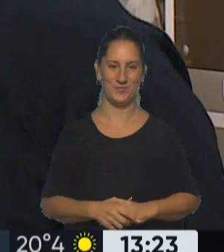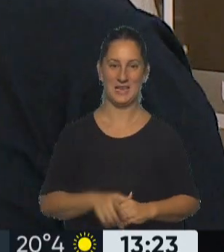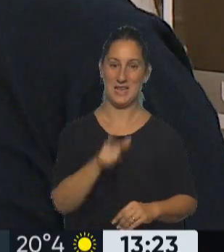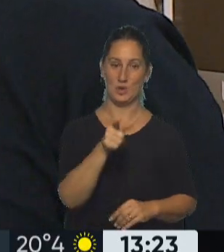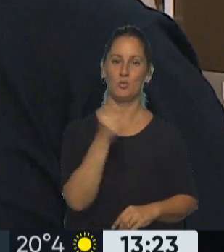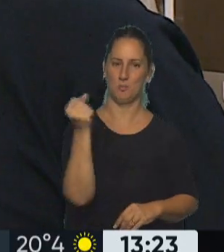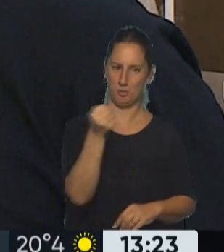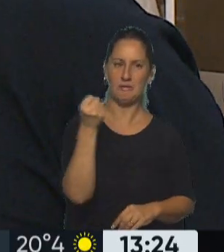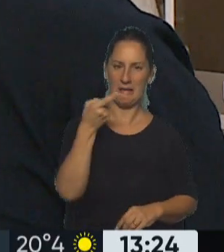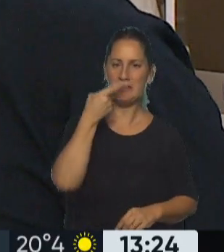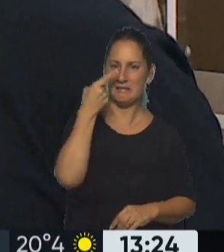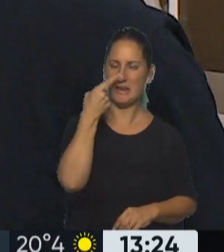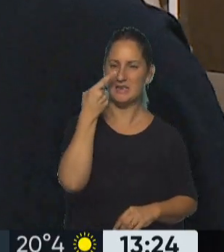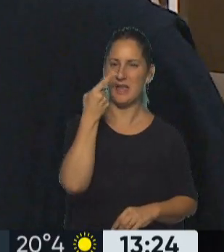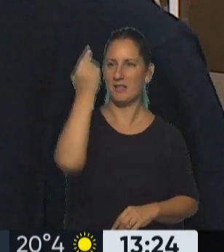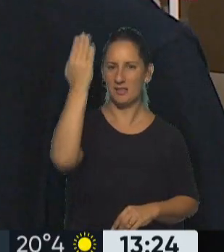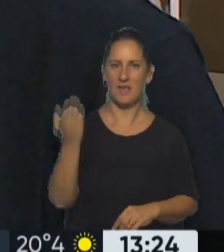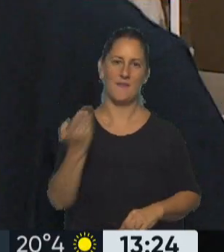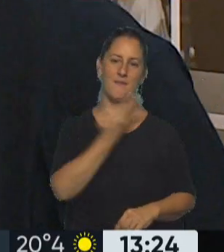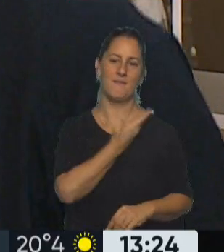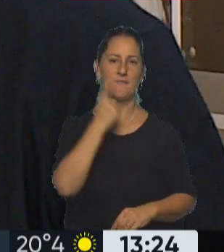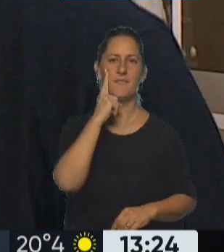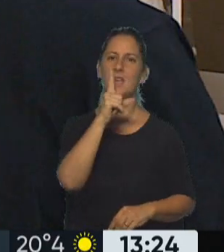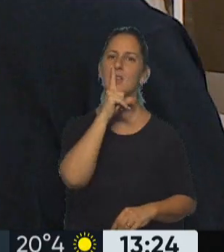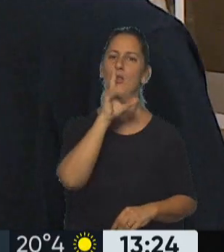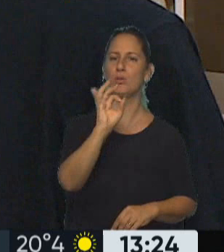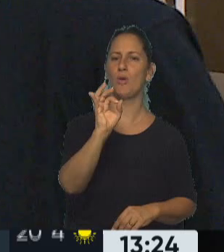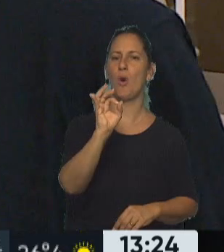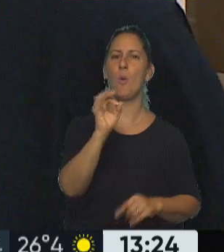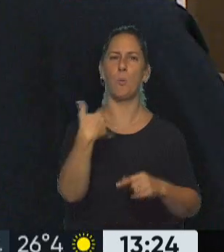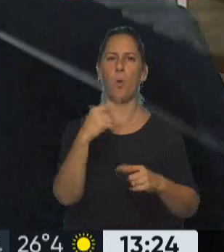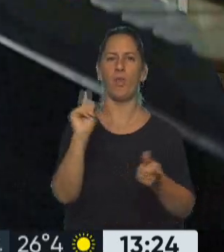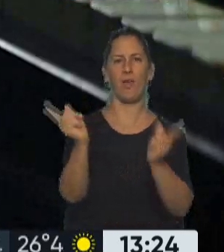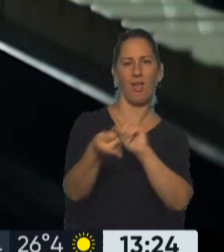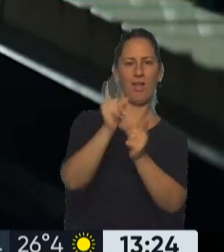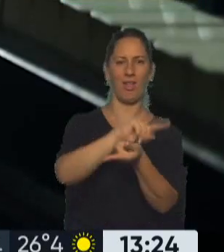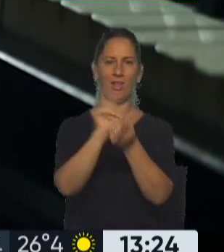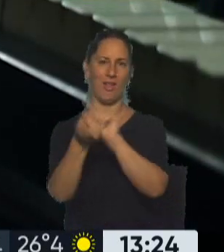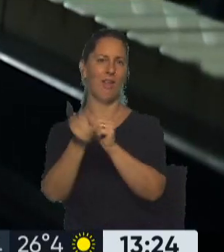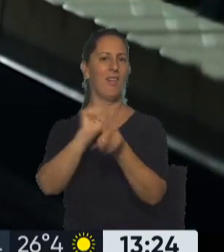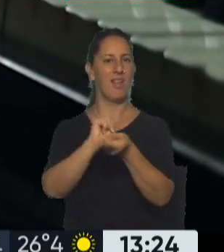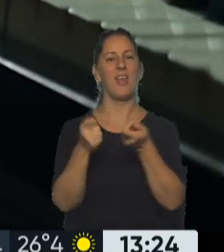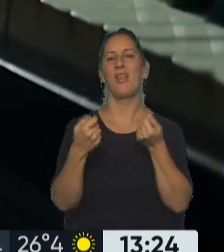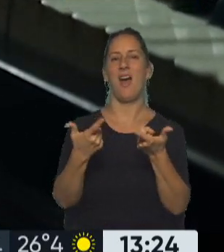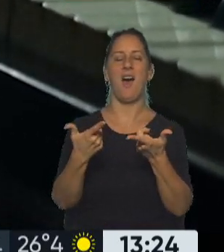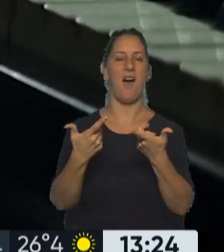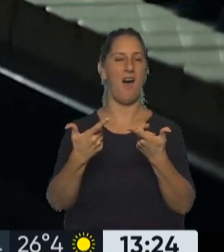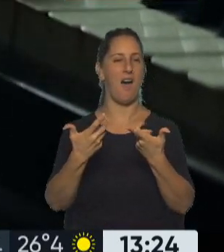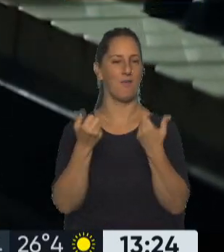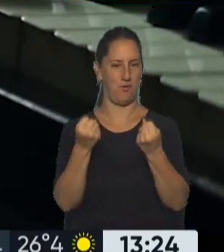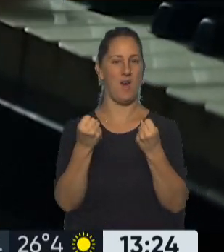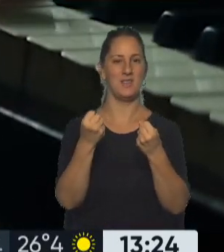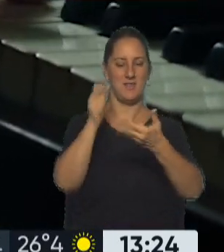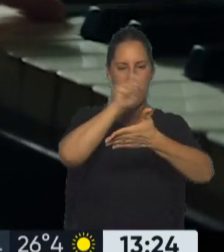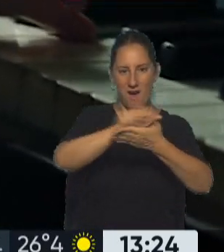muy interesante que tiene la figura de Fito, que es como una especie de pivot entre varias otras, ¿viste? Y eso también le da cuerpo a los